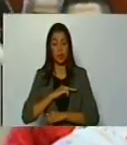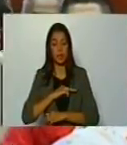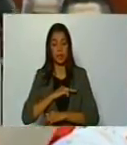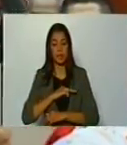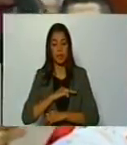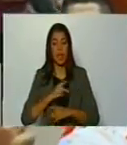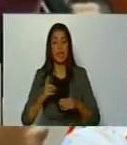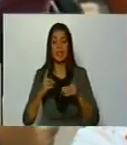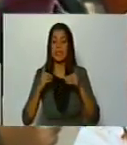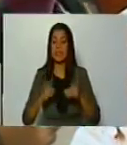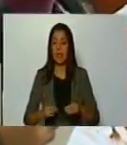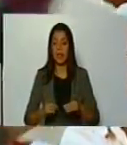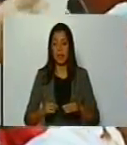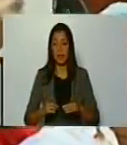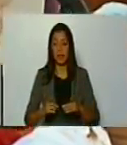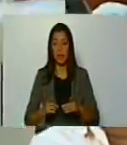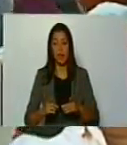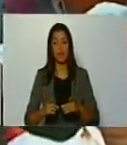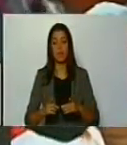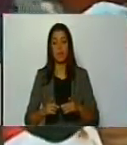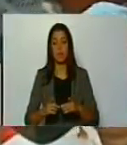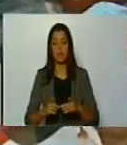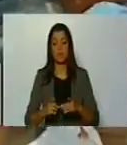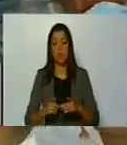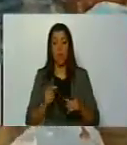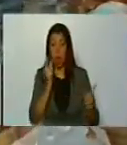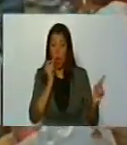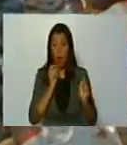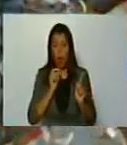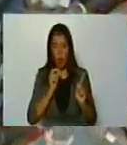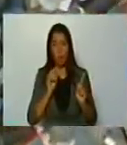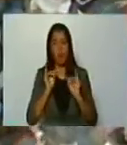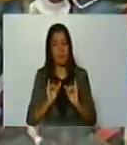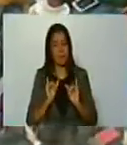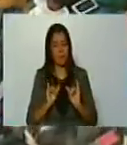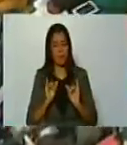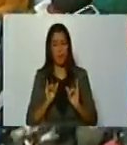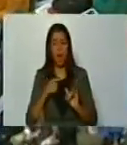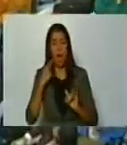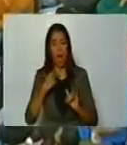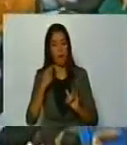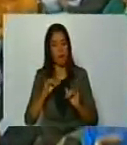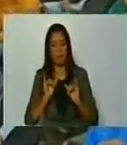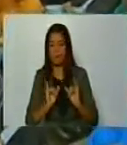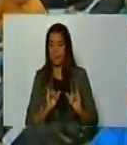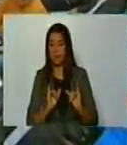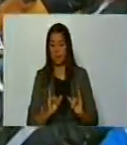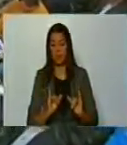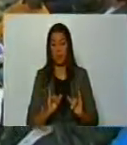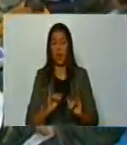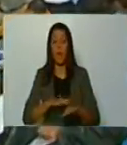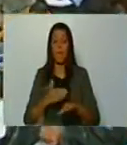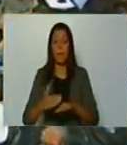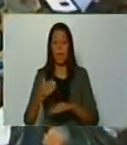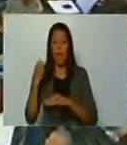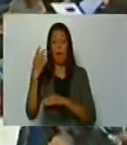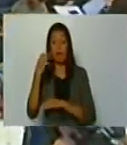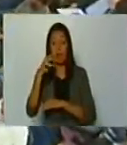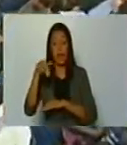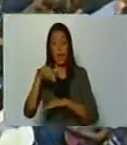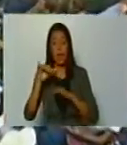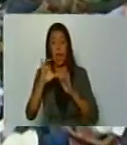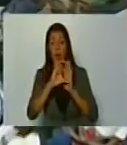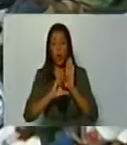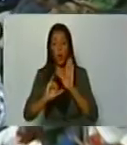esta decisión, ya lo decía el compañero Andrés Eloy Méndez, por el carácter plenipotenciario,